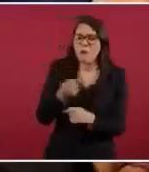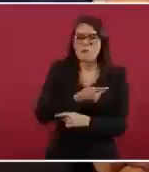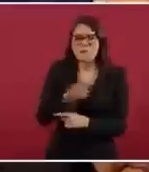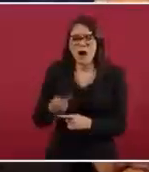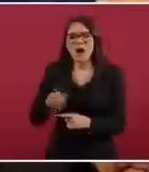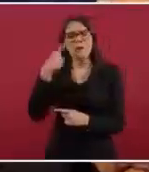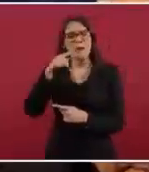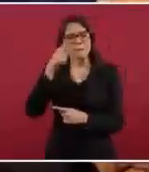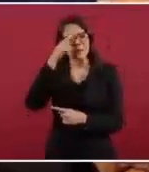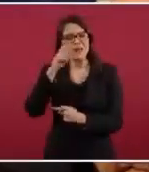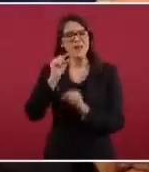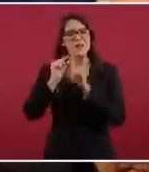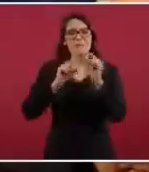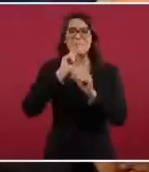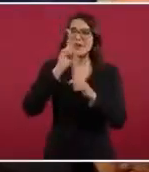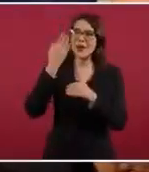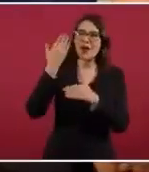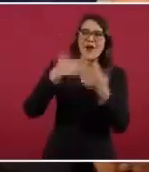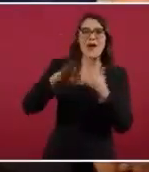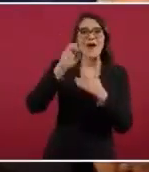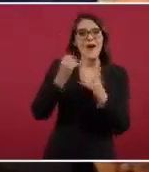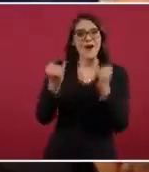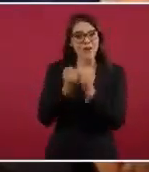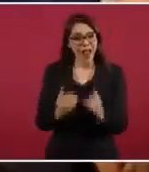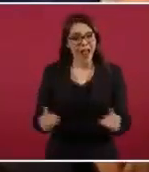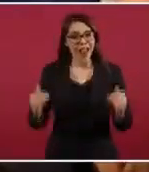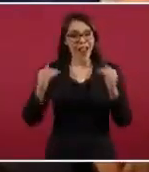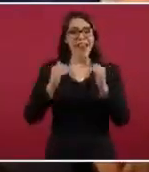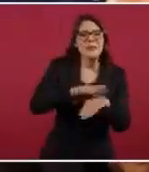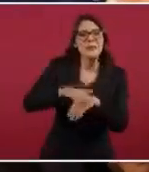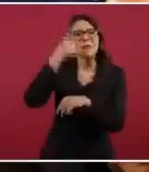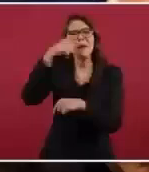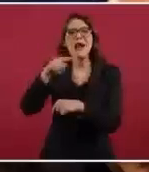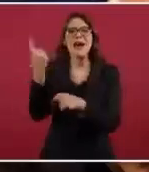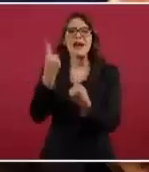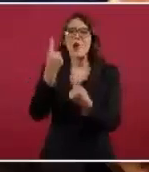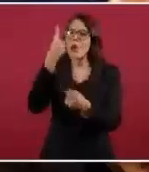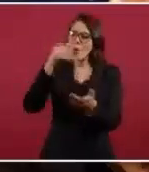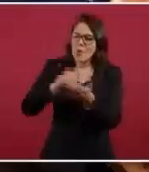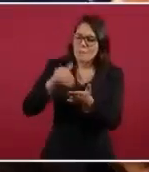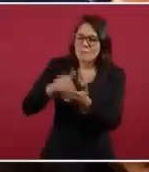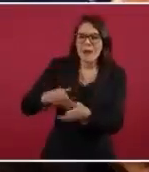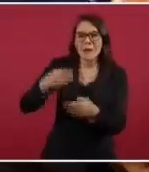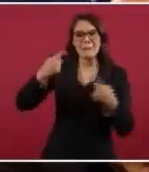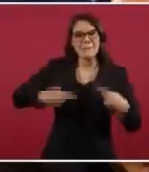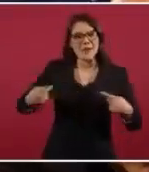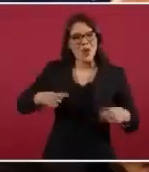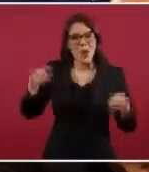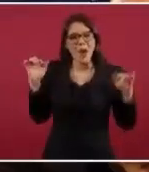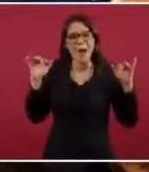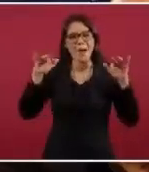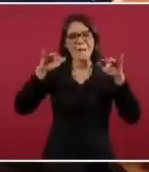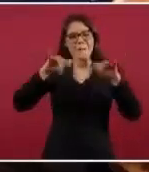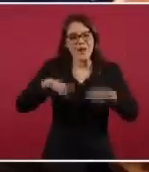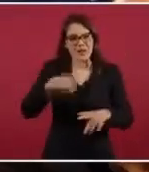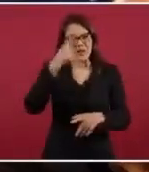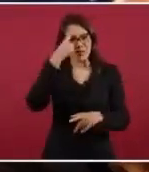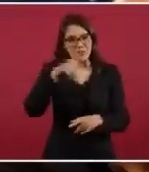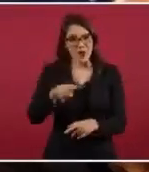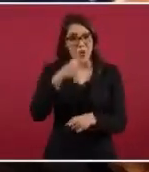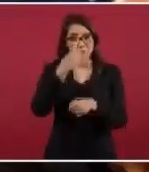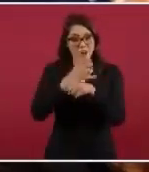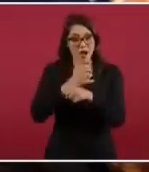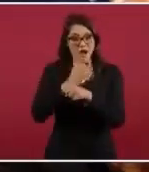igual, hizo que se ganara mi cariño. Ayúdenos a convocar este 1 de diciembre a su cuarto informe de